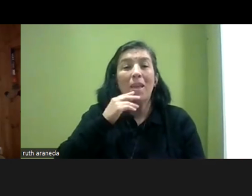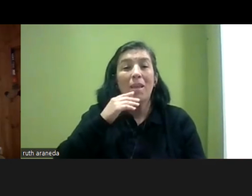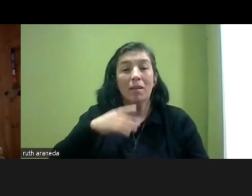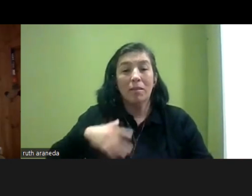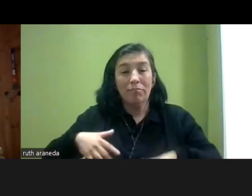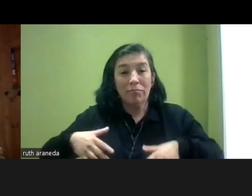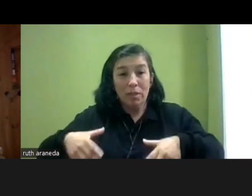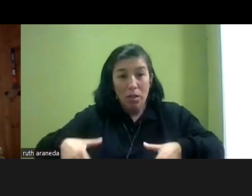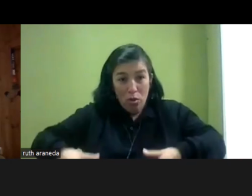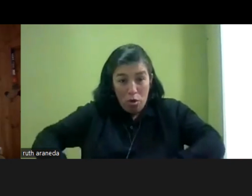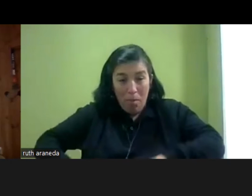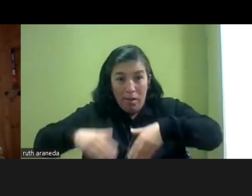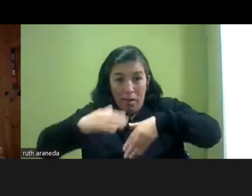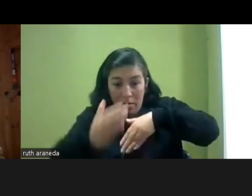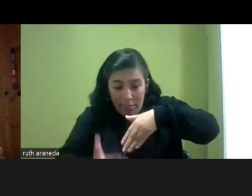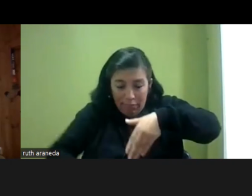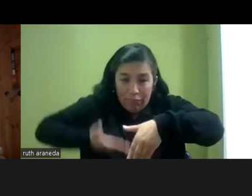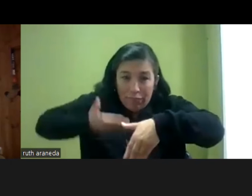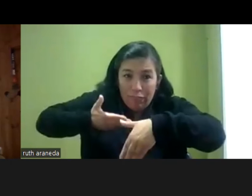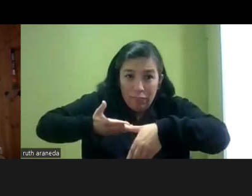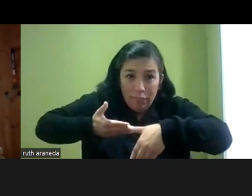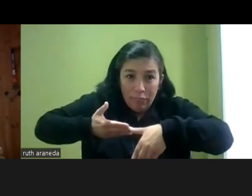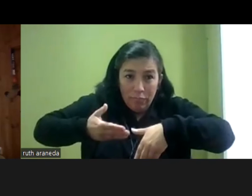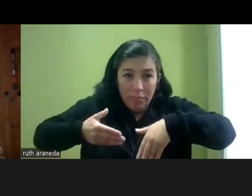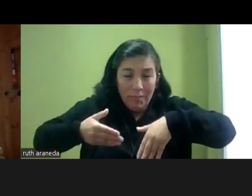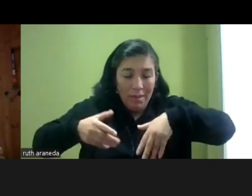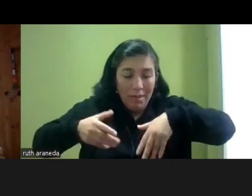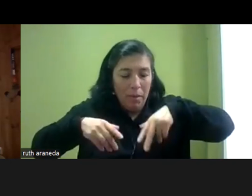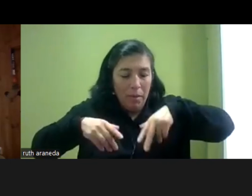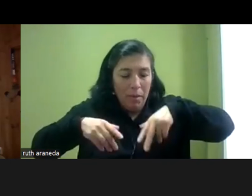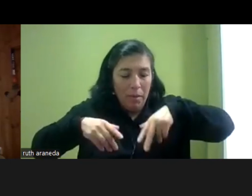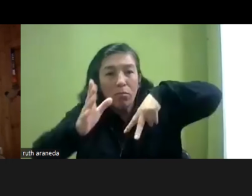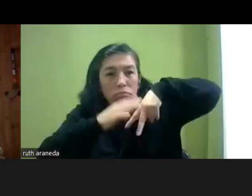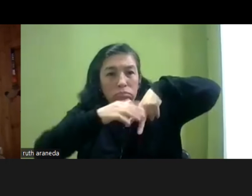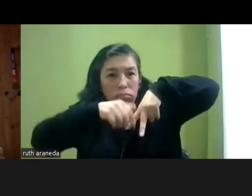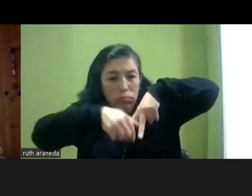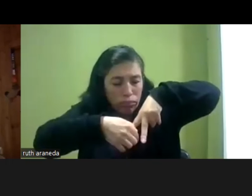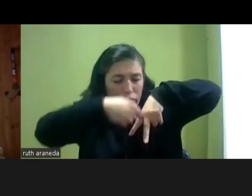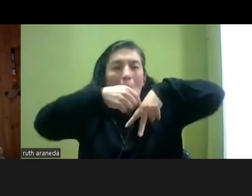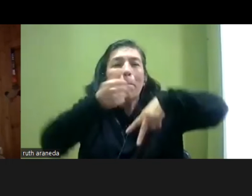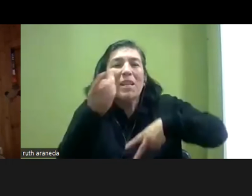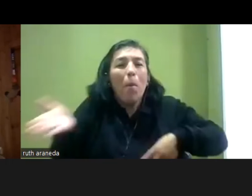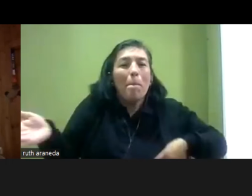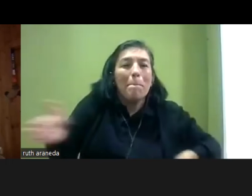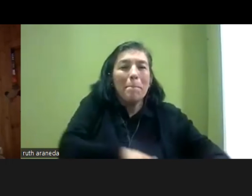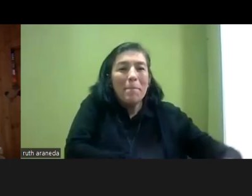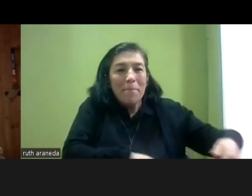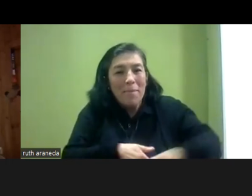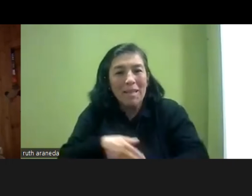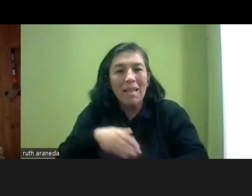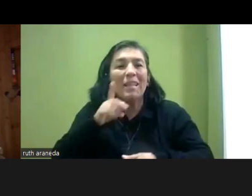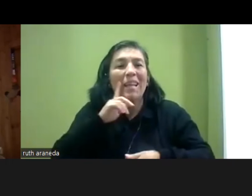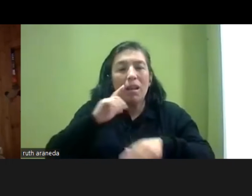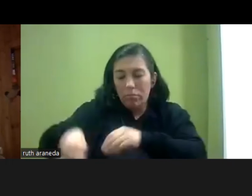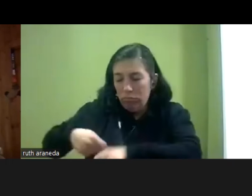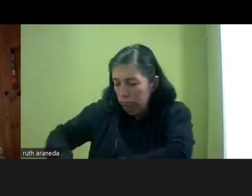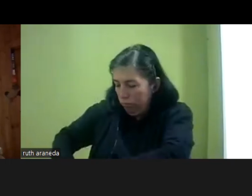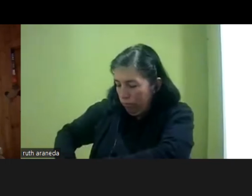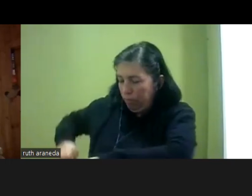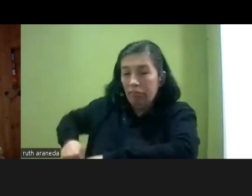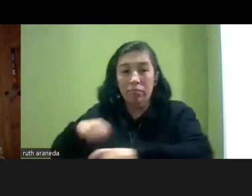un taparrabo textil también, como un pañal que tiene cordones para amarrar